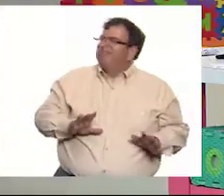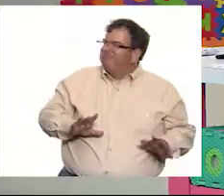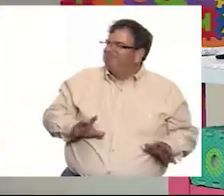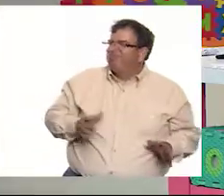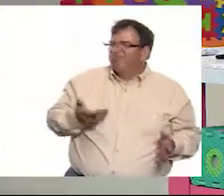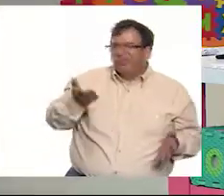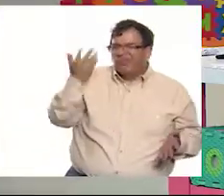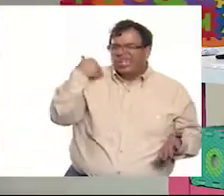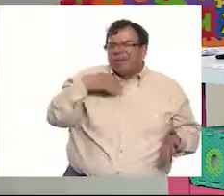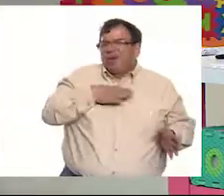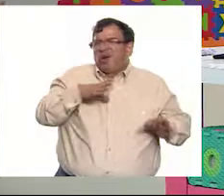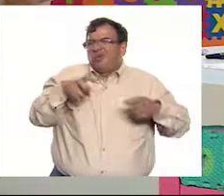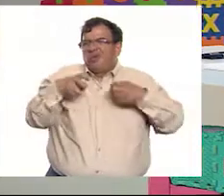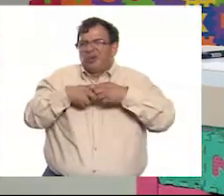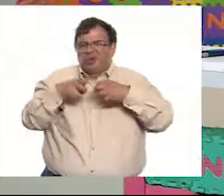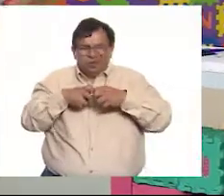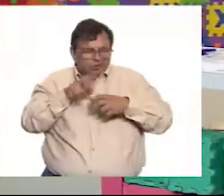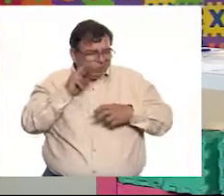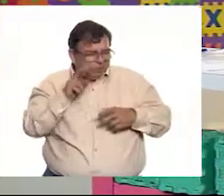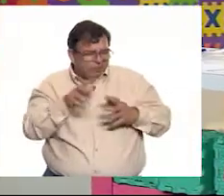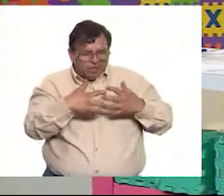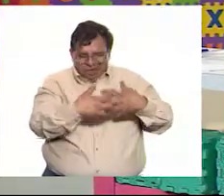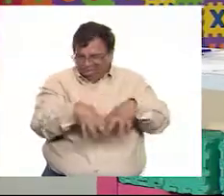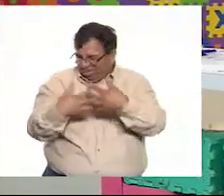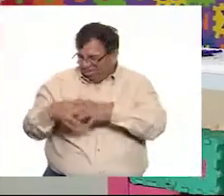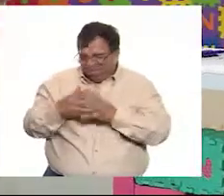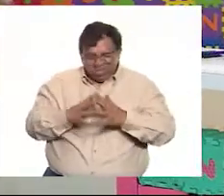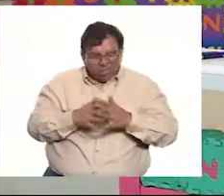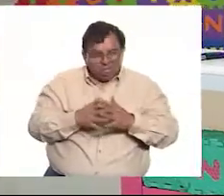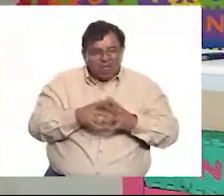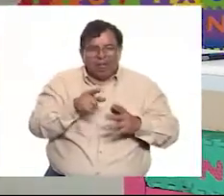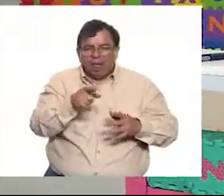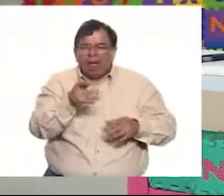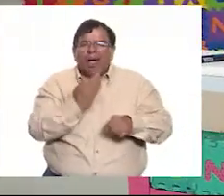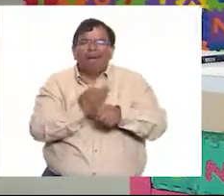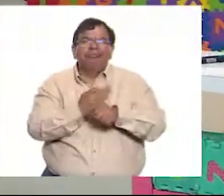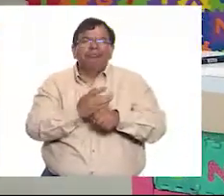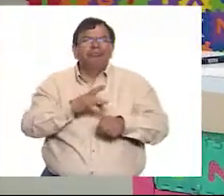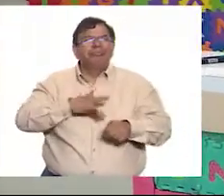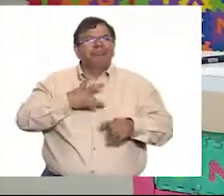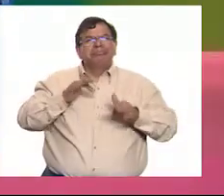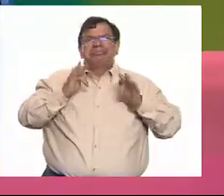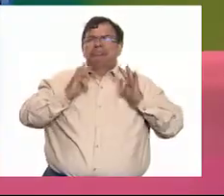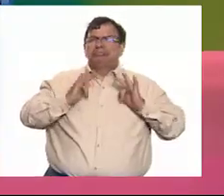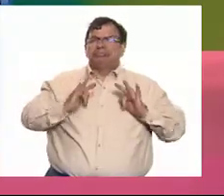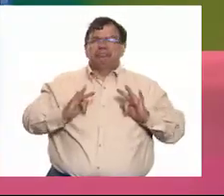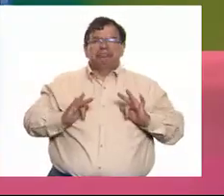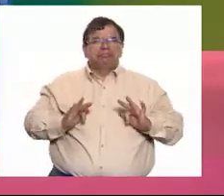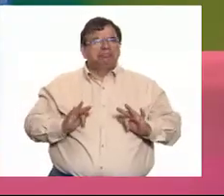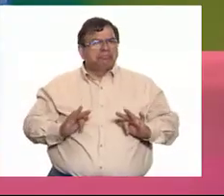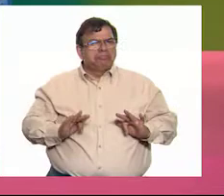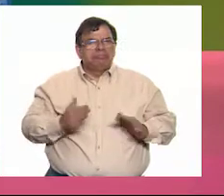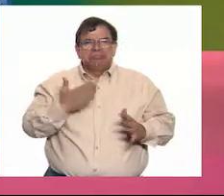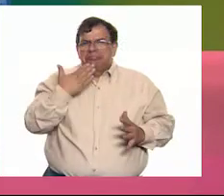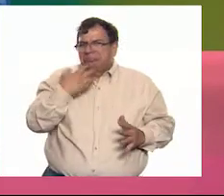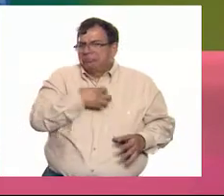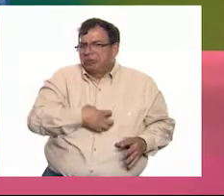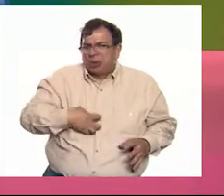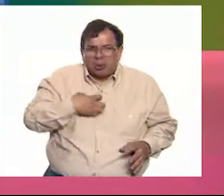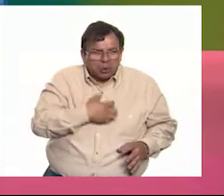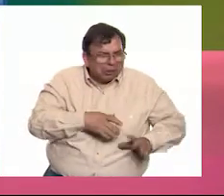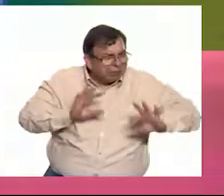un poquito estresada porque veía esto un poquito desordenado, pero ahorita la verdad es que ya me siento muy tranquila, muy relajada y muy